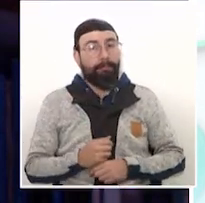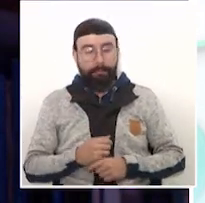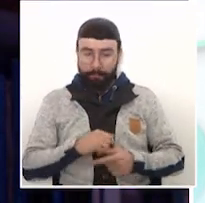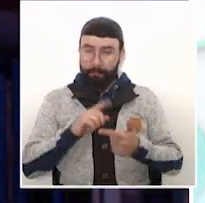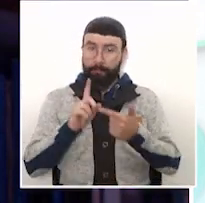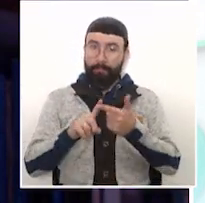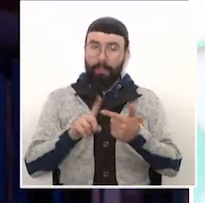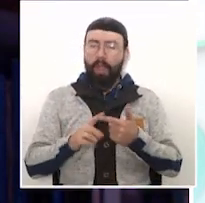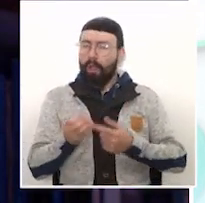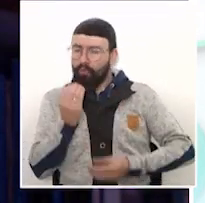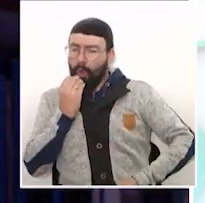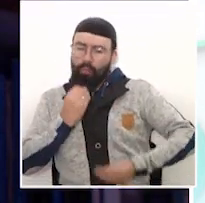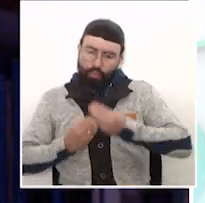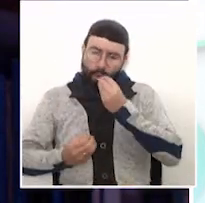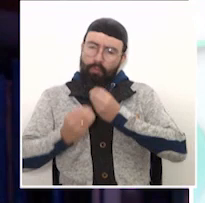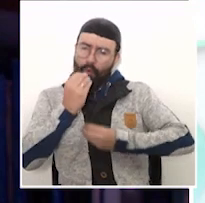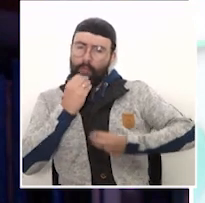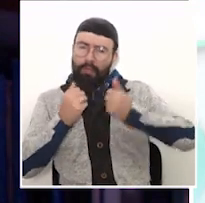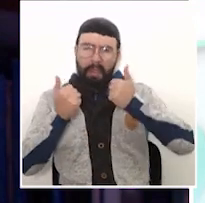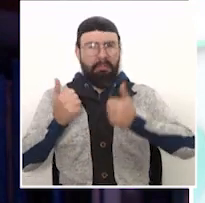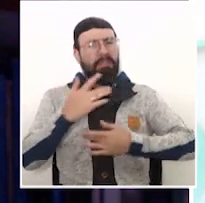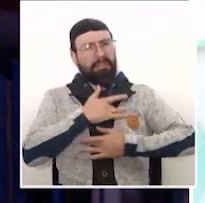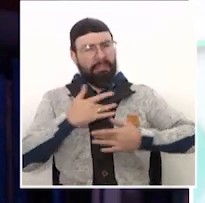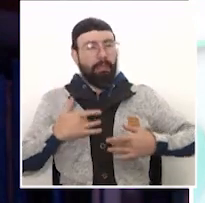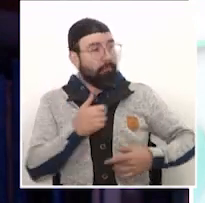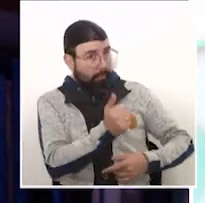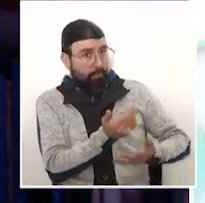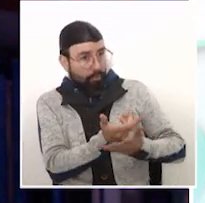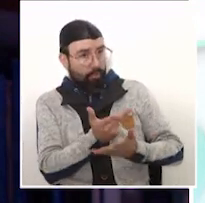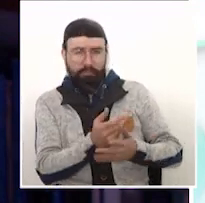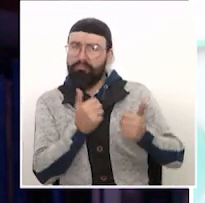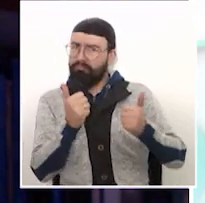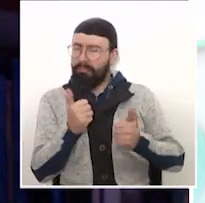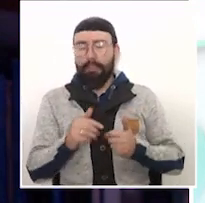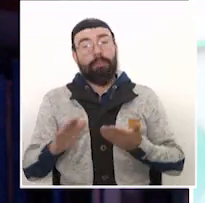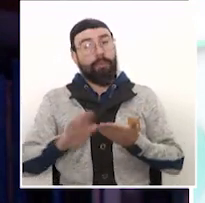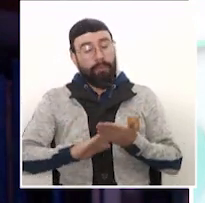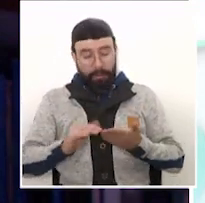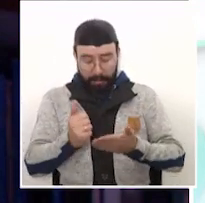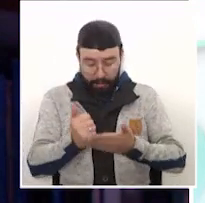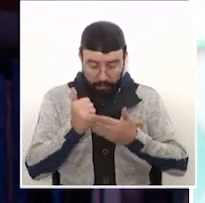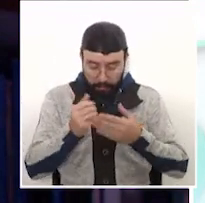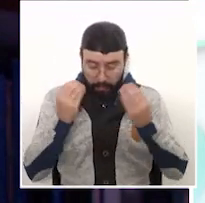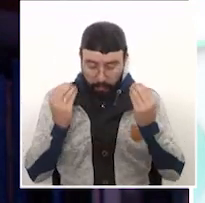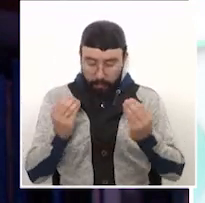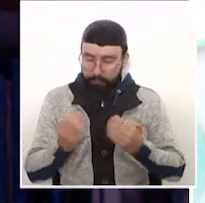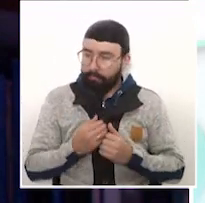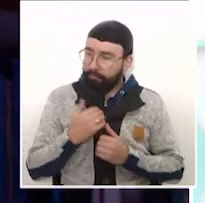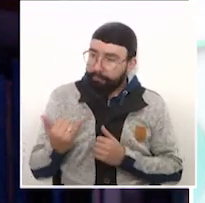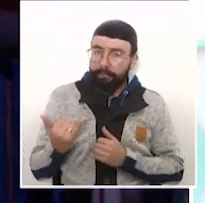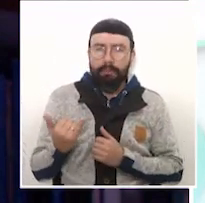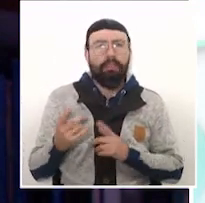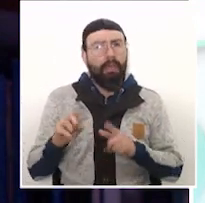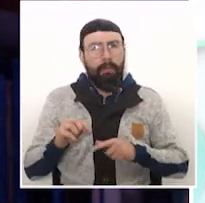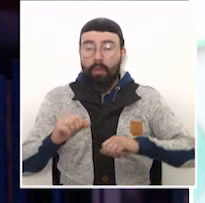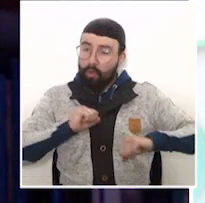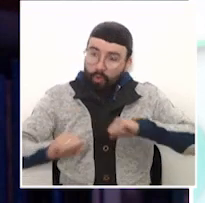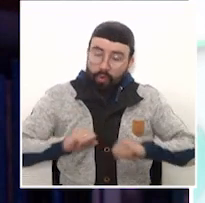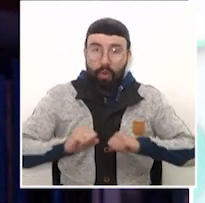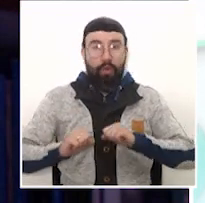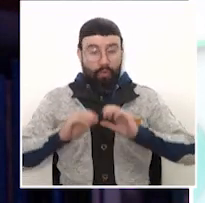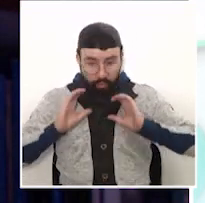Buena dieta, una alimentación sana, que ustedes la recomiendan, y eso es súper sanador. Buen ejercicio,